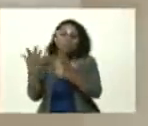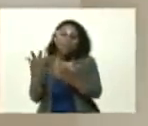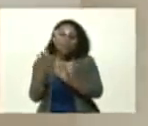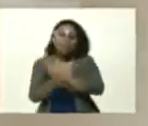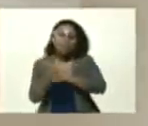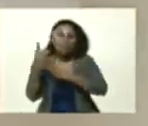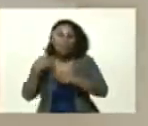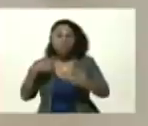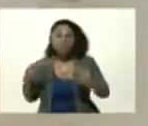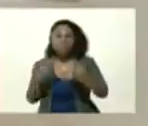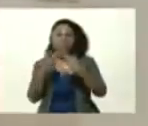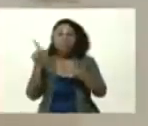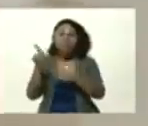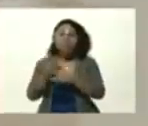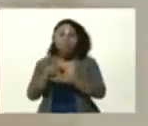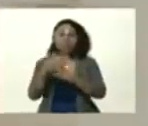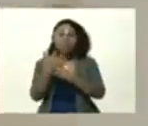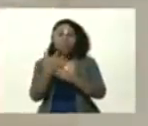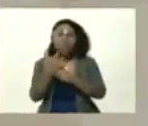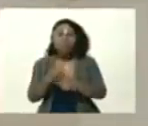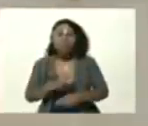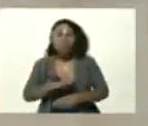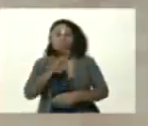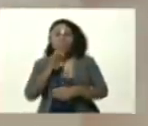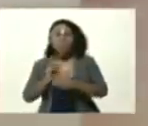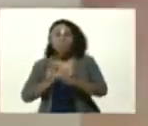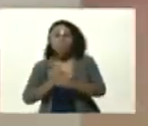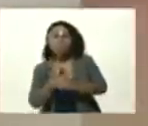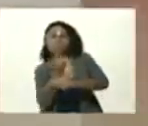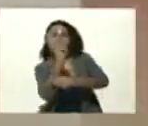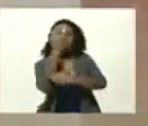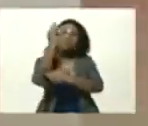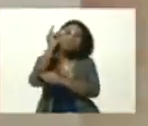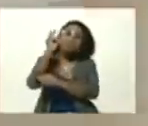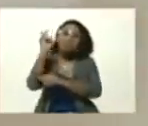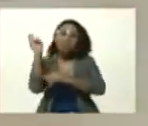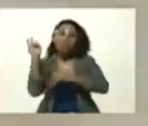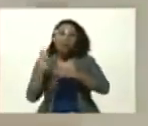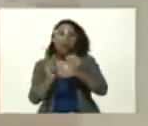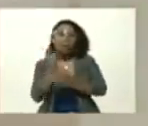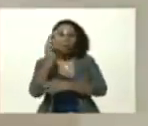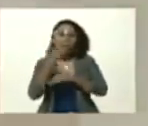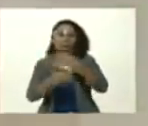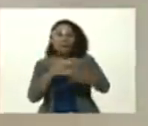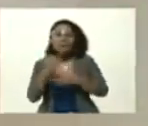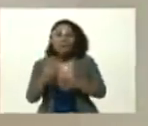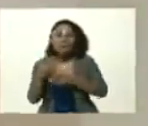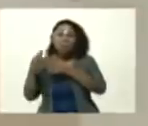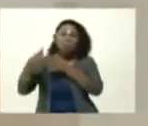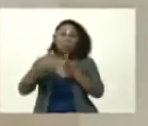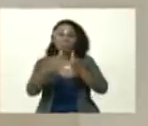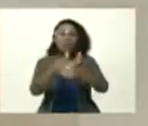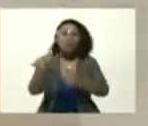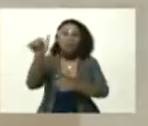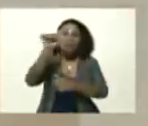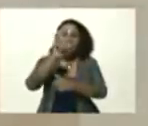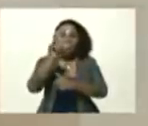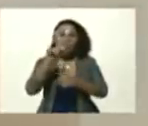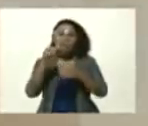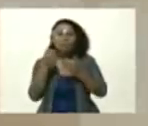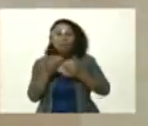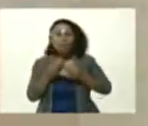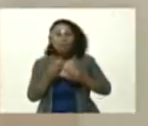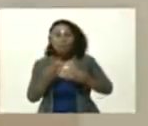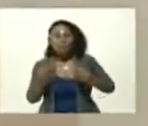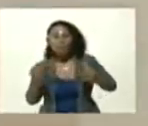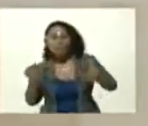encontrado una situación de malezas, de islotes, de árboles que impiden que fluya como debe fluir el agua por el canal de alivio, y